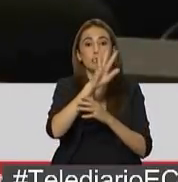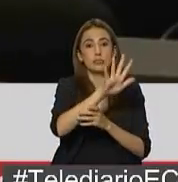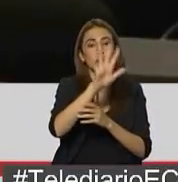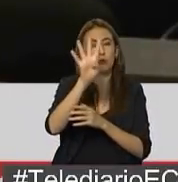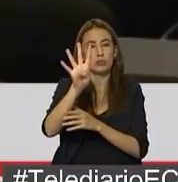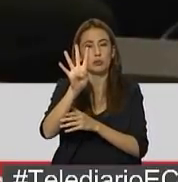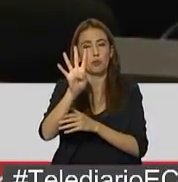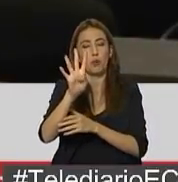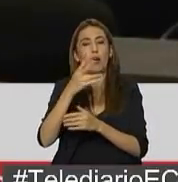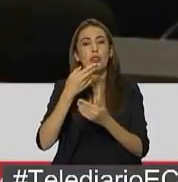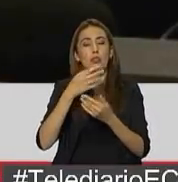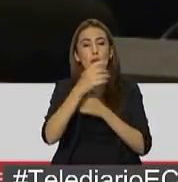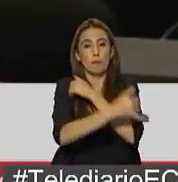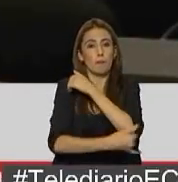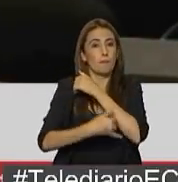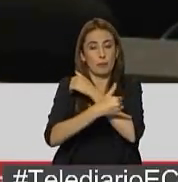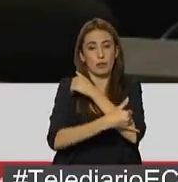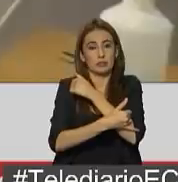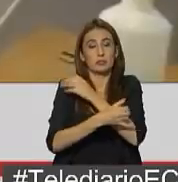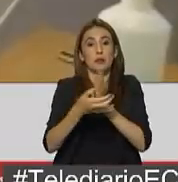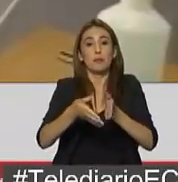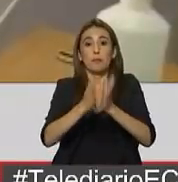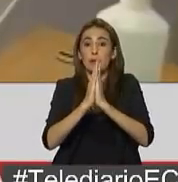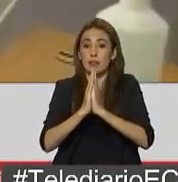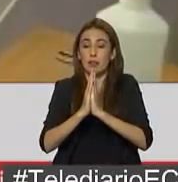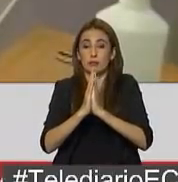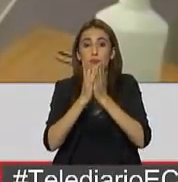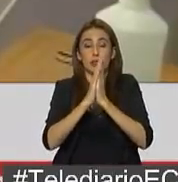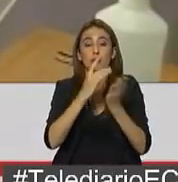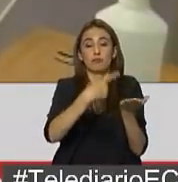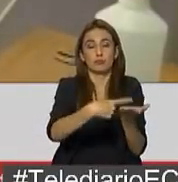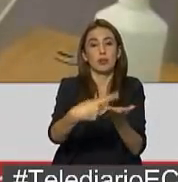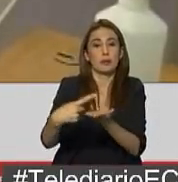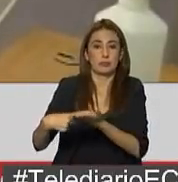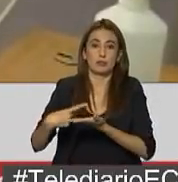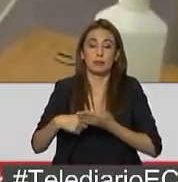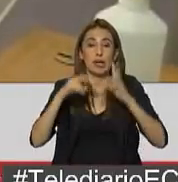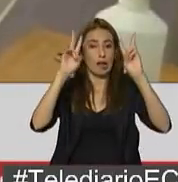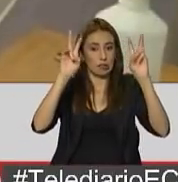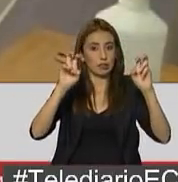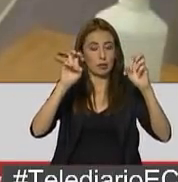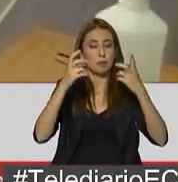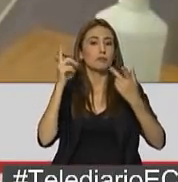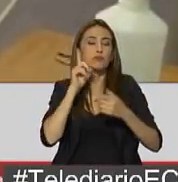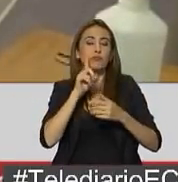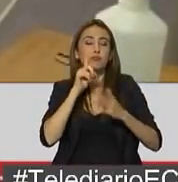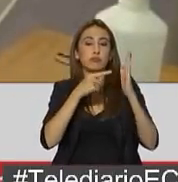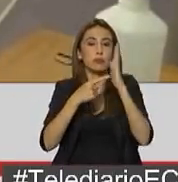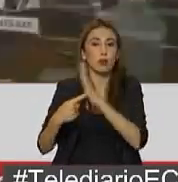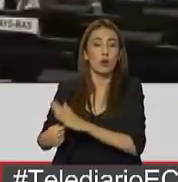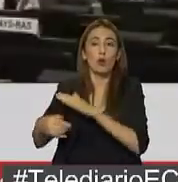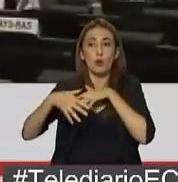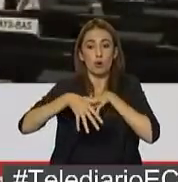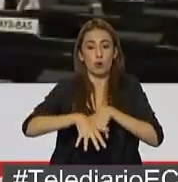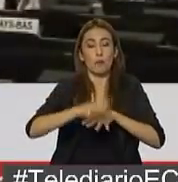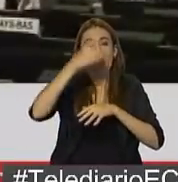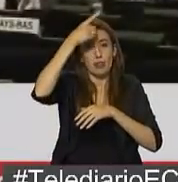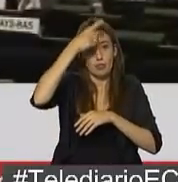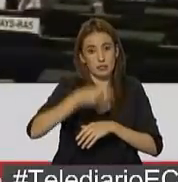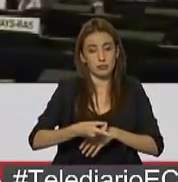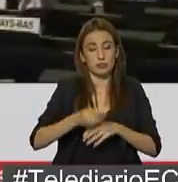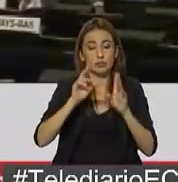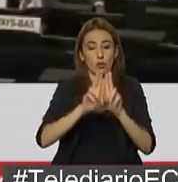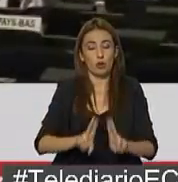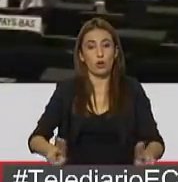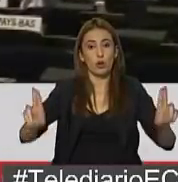países africanos que pidieron que se debatiera la problemática de discriminación racial en contra de las protestas pacíficas. La decisión de la ONU tuvo